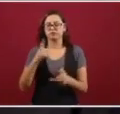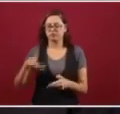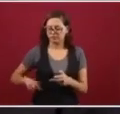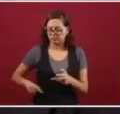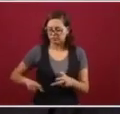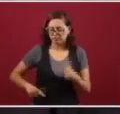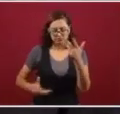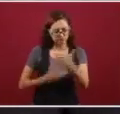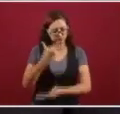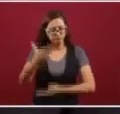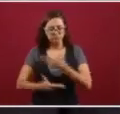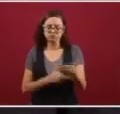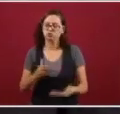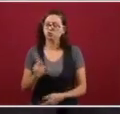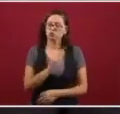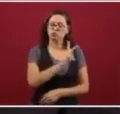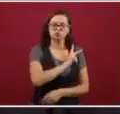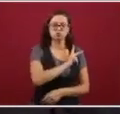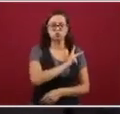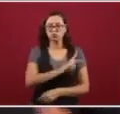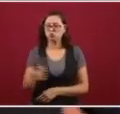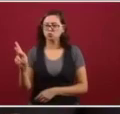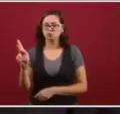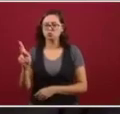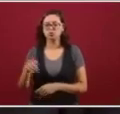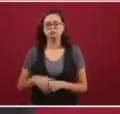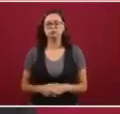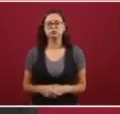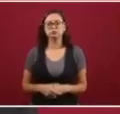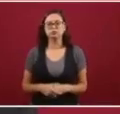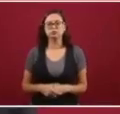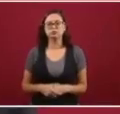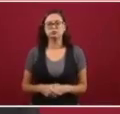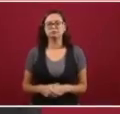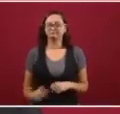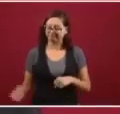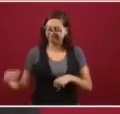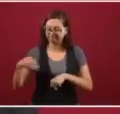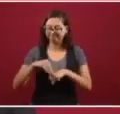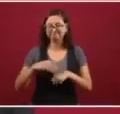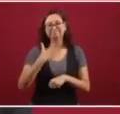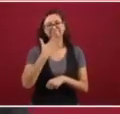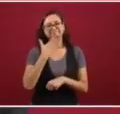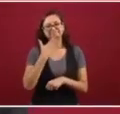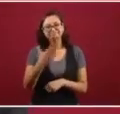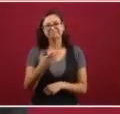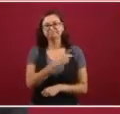públicos, todos tenemos que portarnos bien.